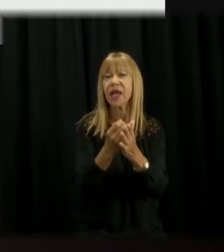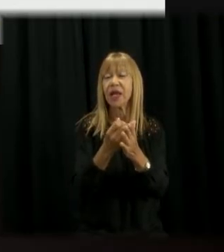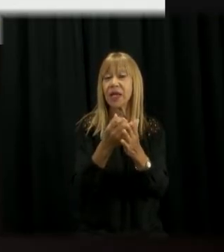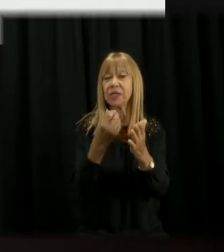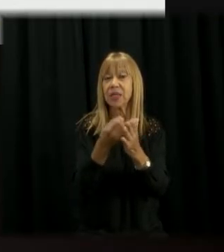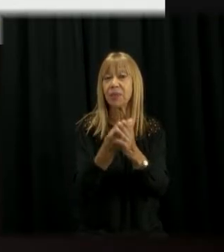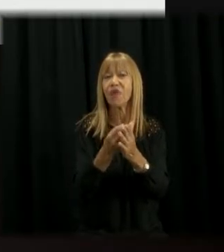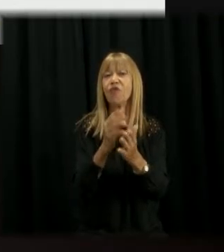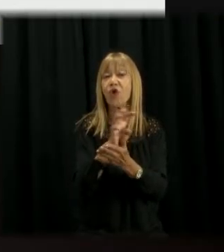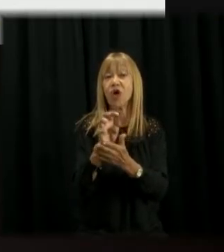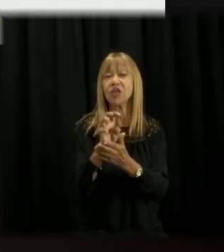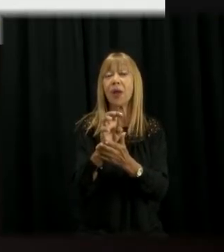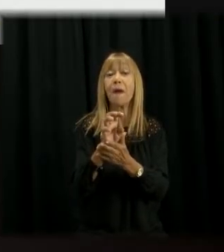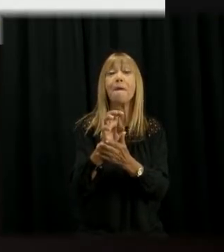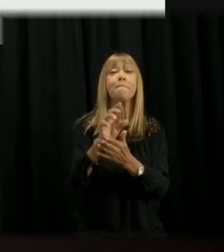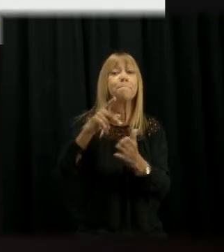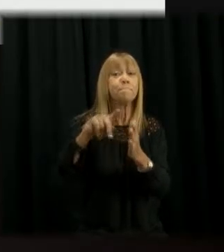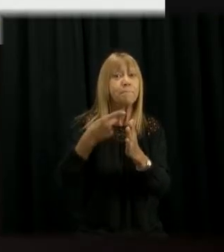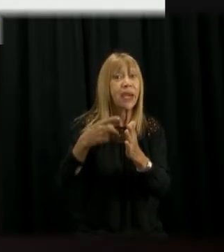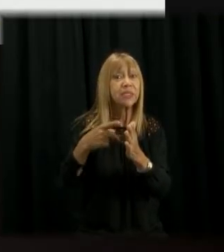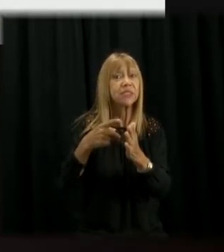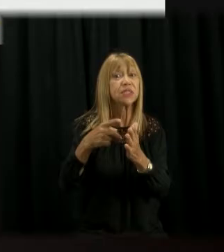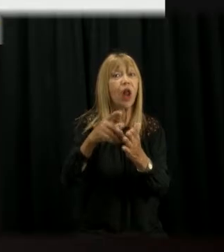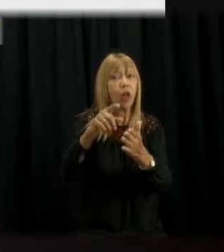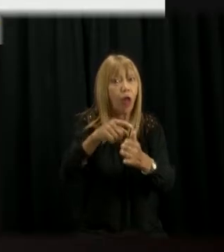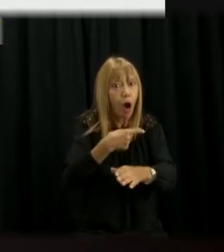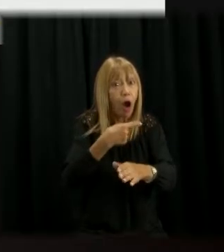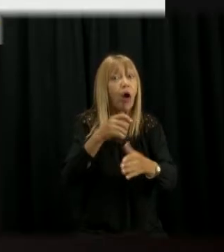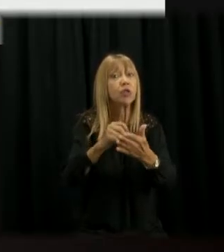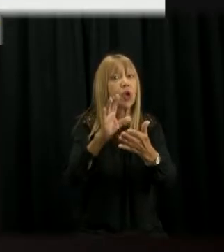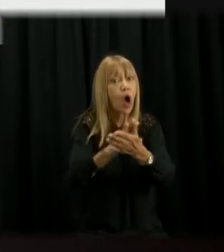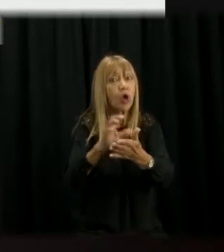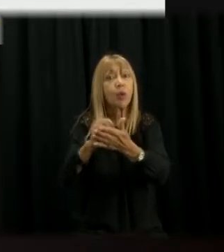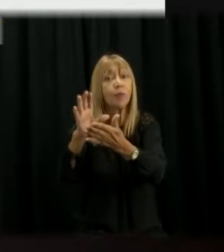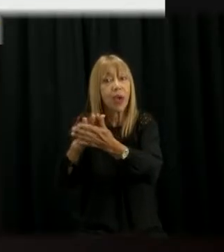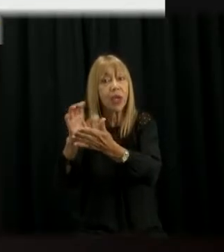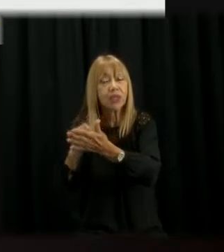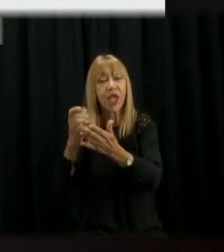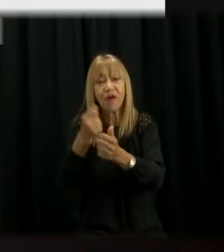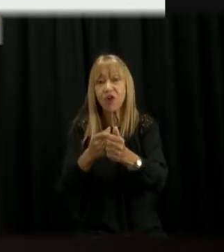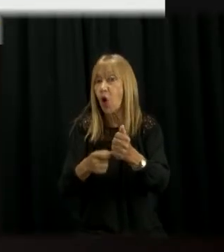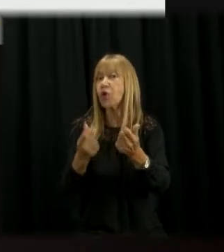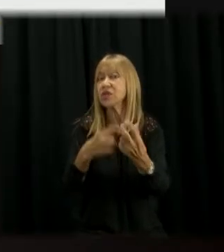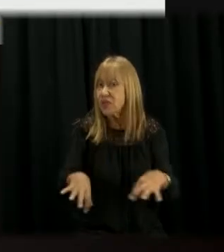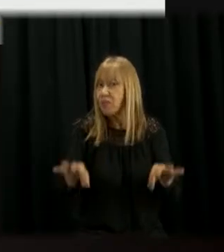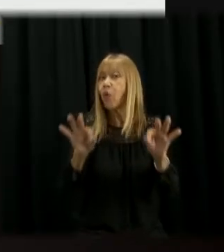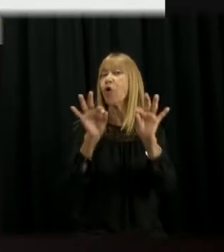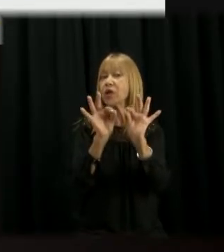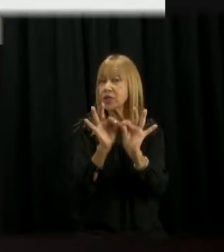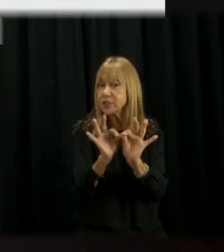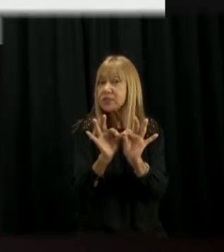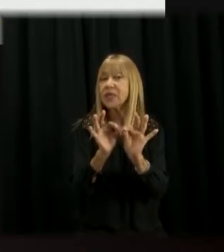del estado financiero, es un documento de 400 páginas. Cada nota es